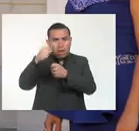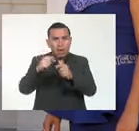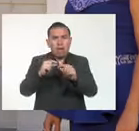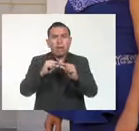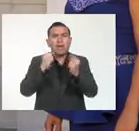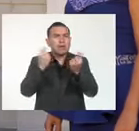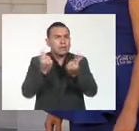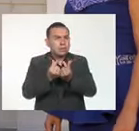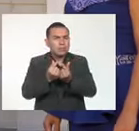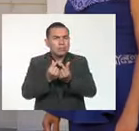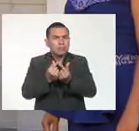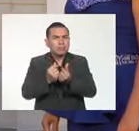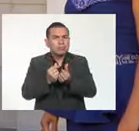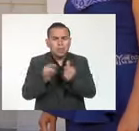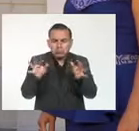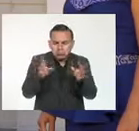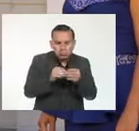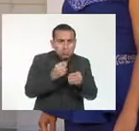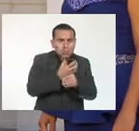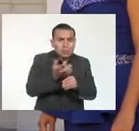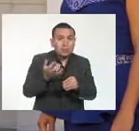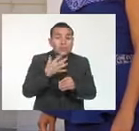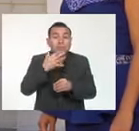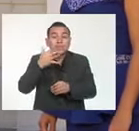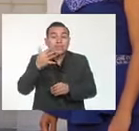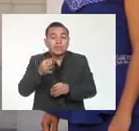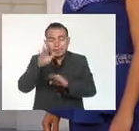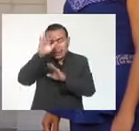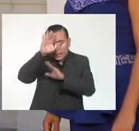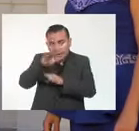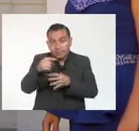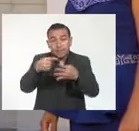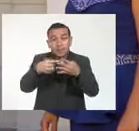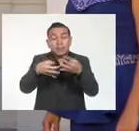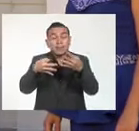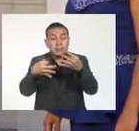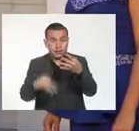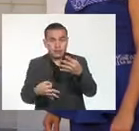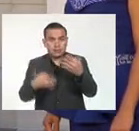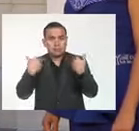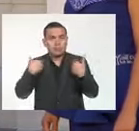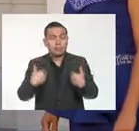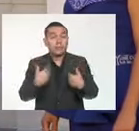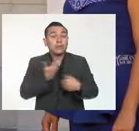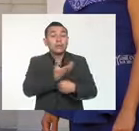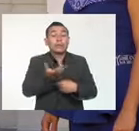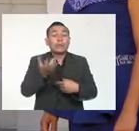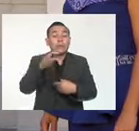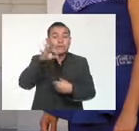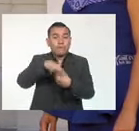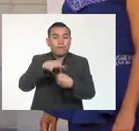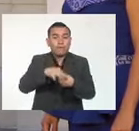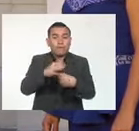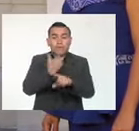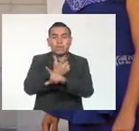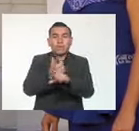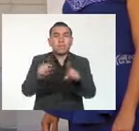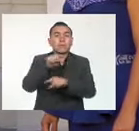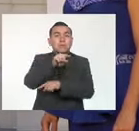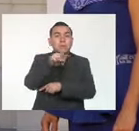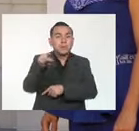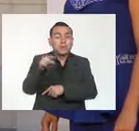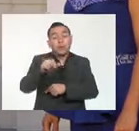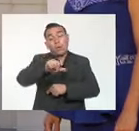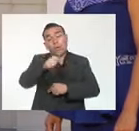de protesta, la libertad de expresión y también su derecho al voto. Por lo tanto, en las próximas elecciones son libres de elegir a